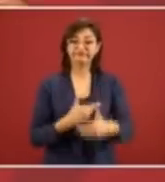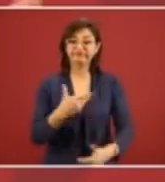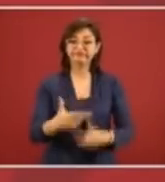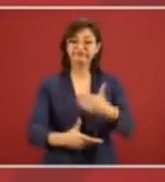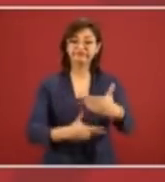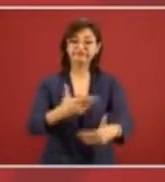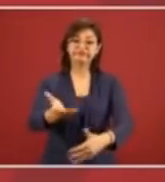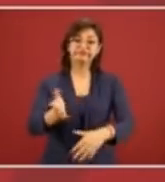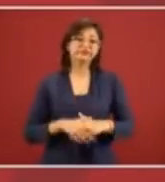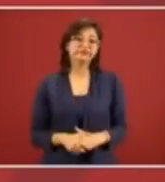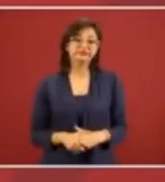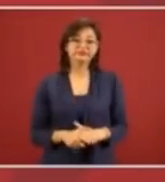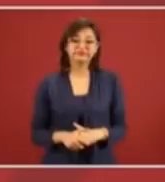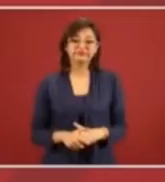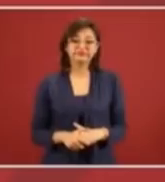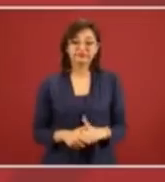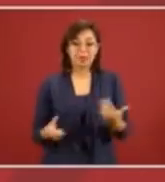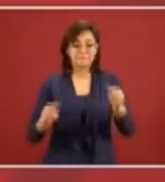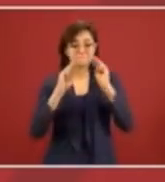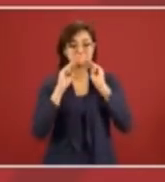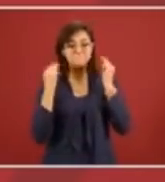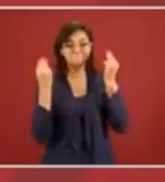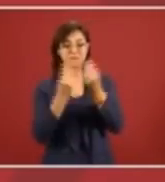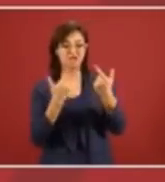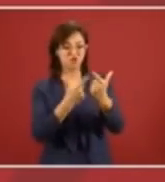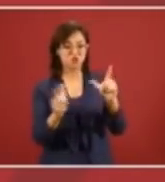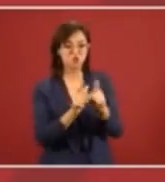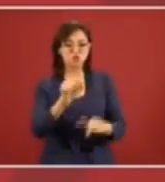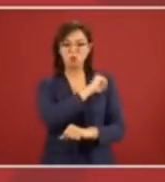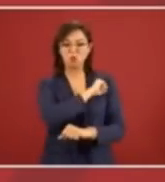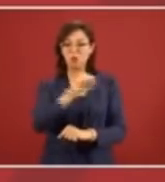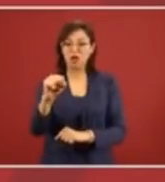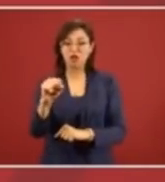porque ni modo que las bandas se hayan creado